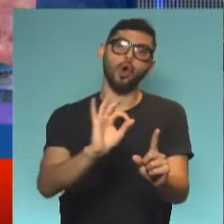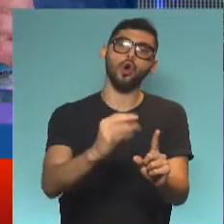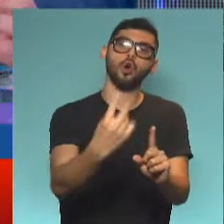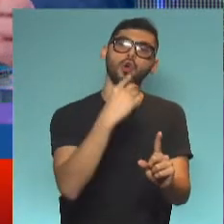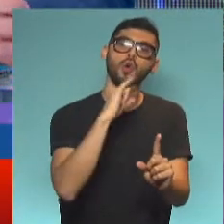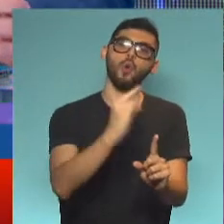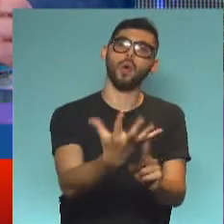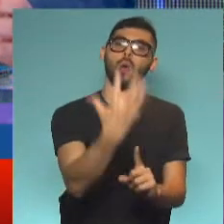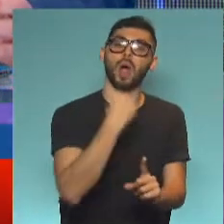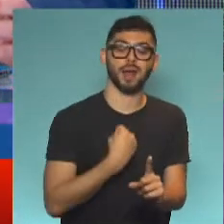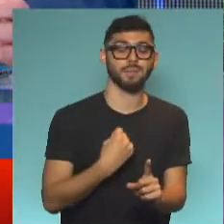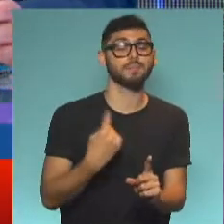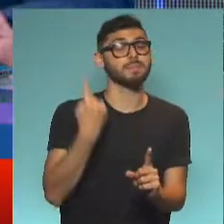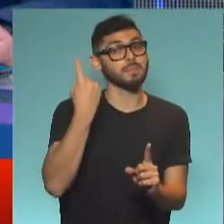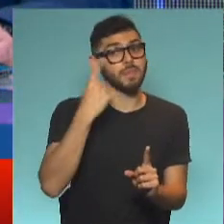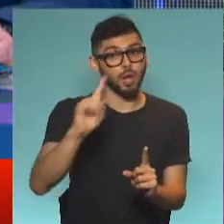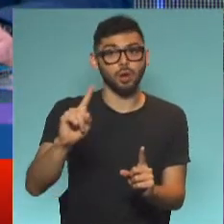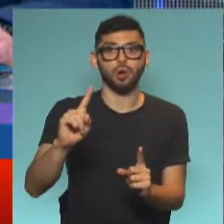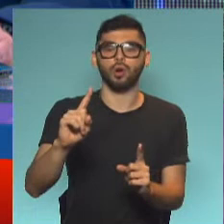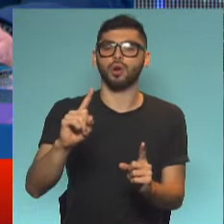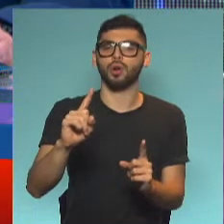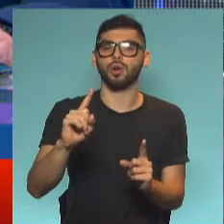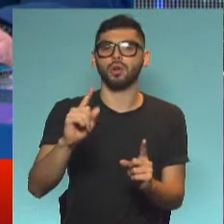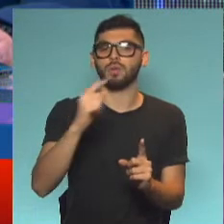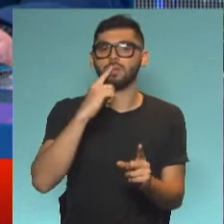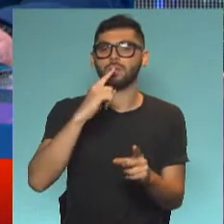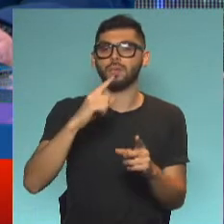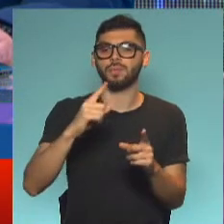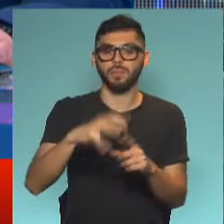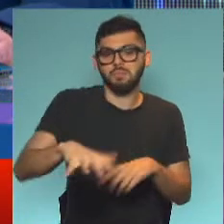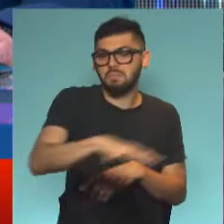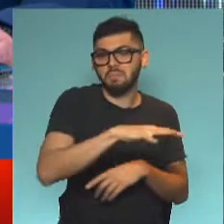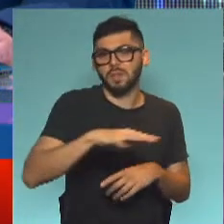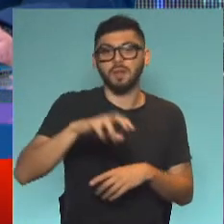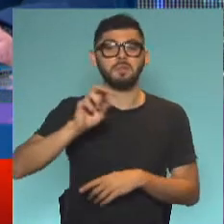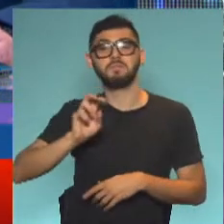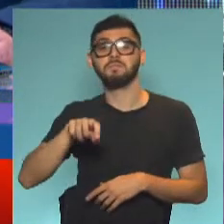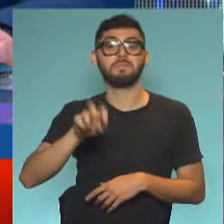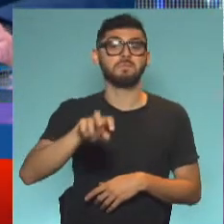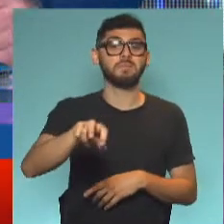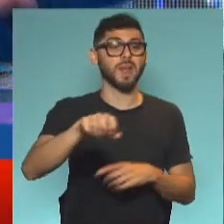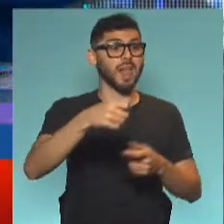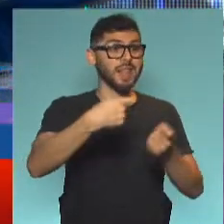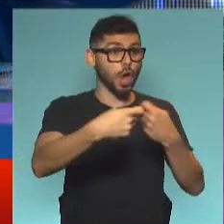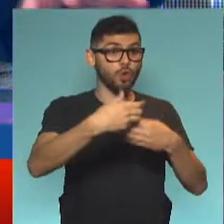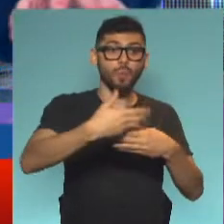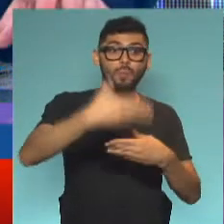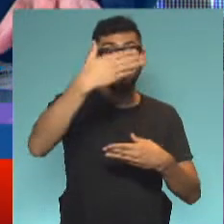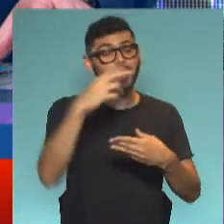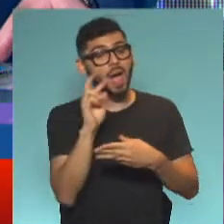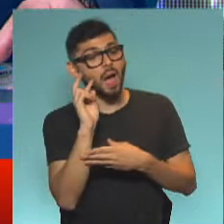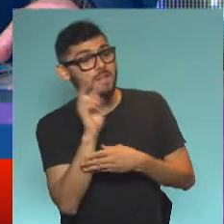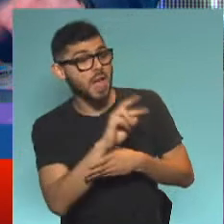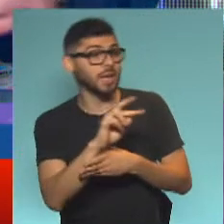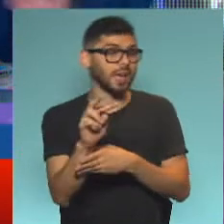pasar es que vos vayas por la cuadra de tu barrio, está la zapatería, y que la zapatería esté con la puerta abierta y una